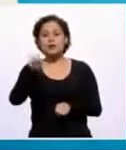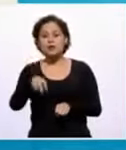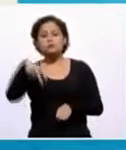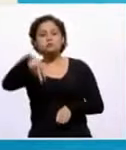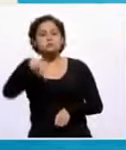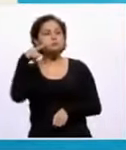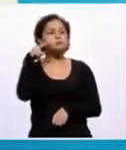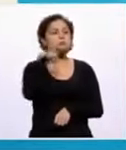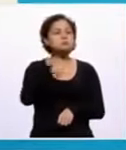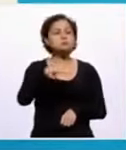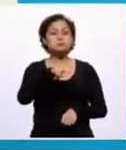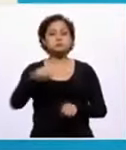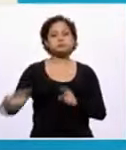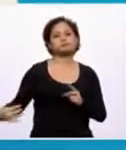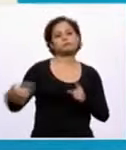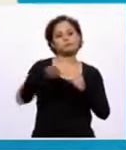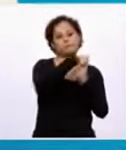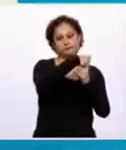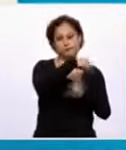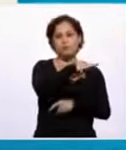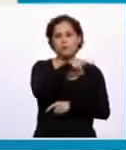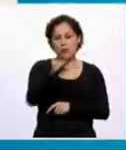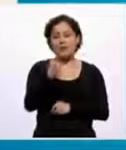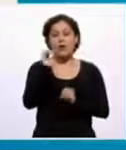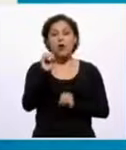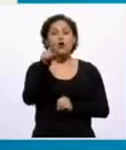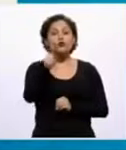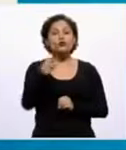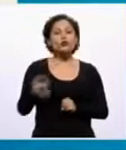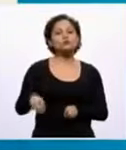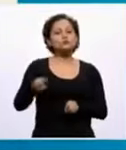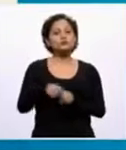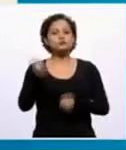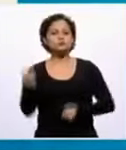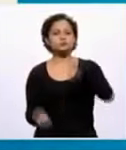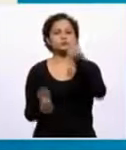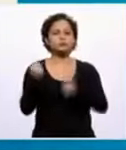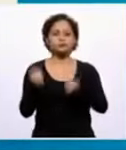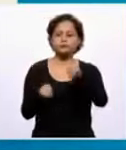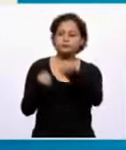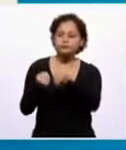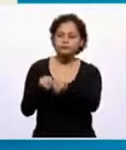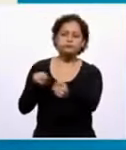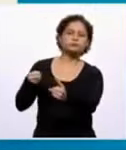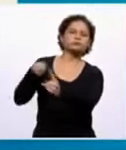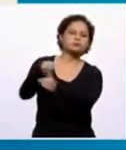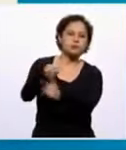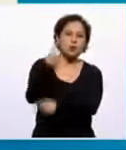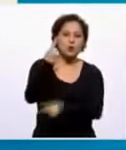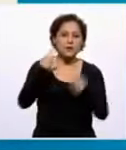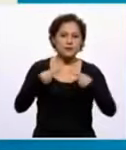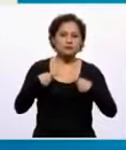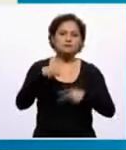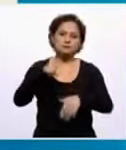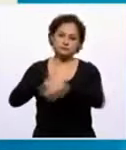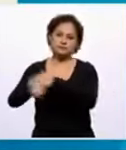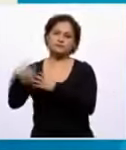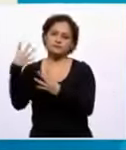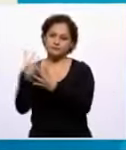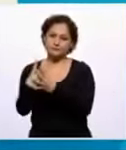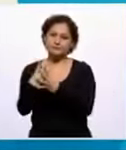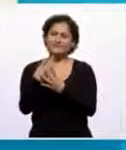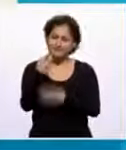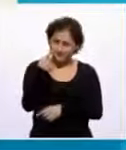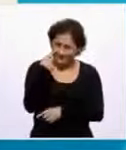atropellen. O bien, si tú eres quien maneja, podrías atropellar a alguien e ir a la cárcel. ¿Ves? Todo conducta tiene una consecuencia.